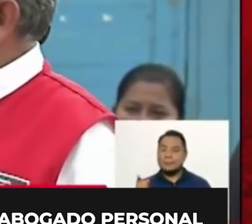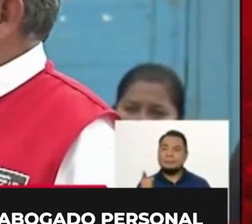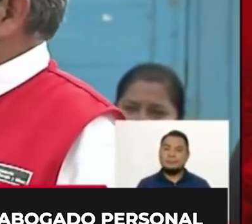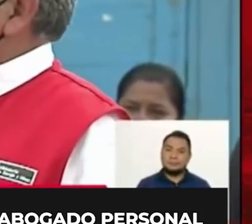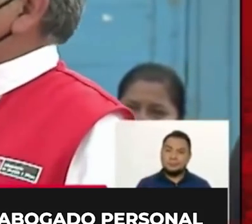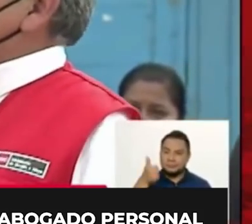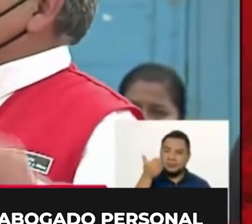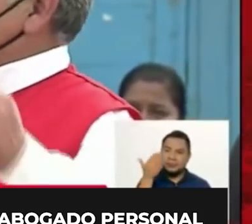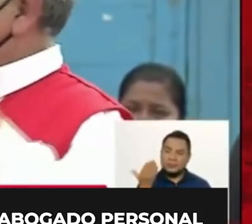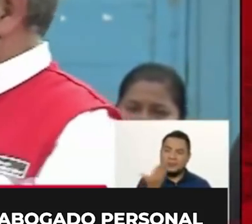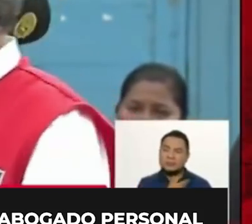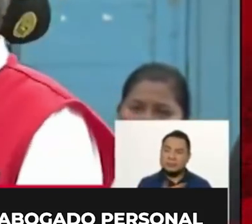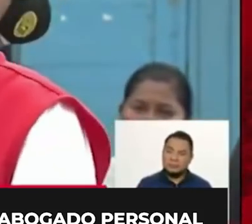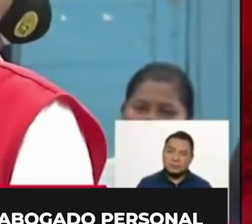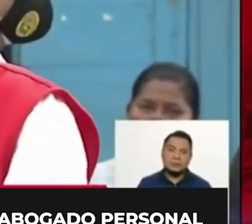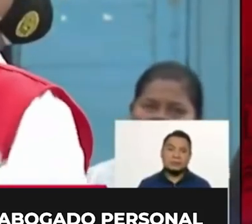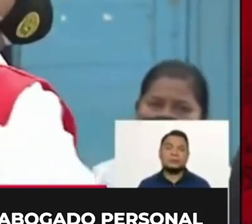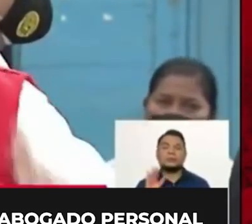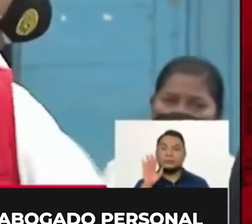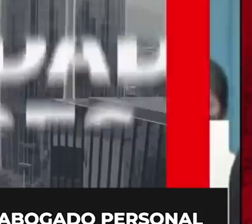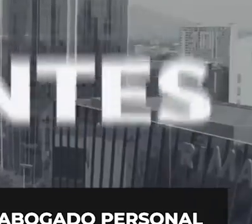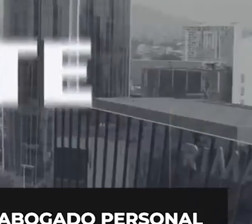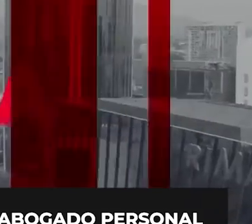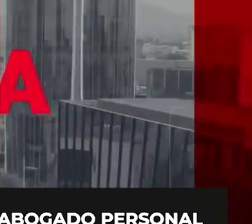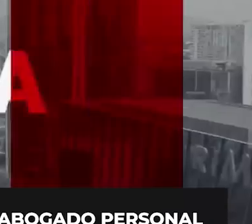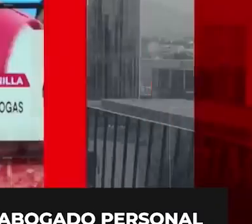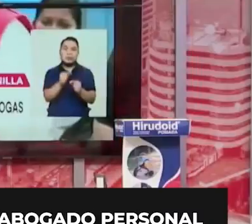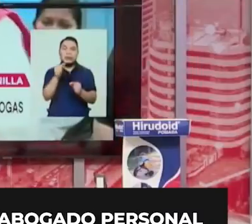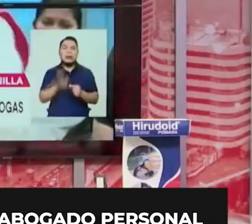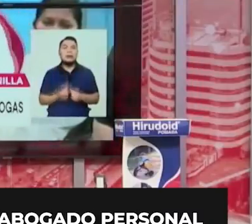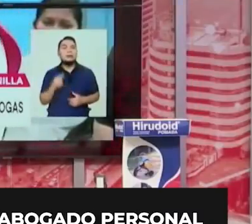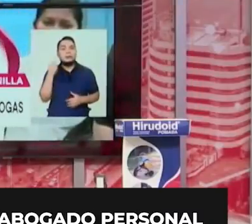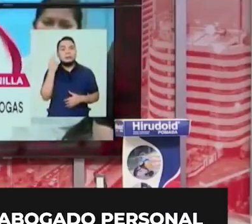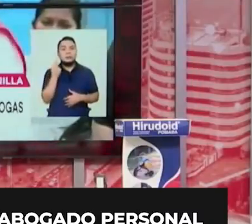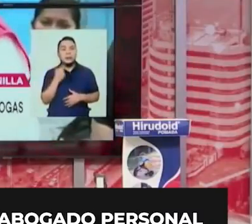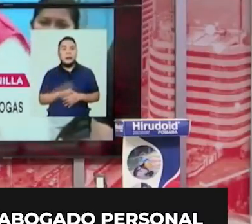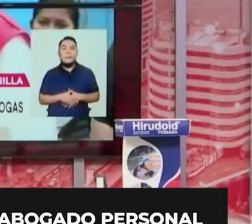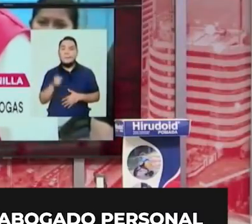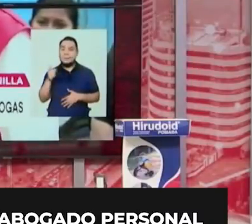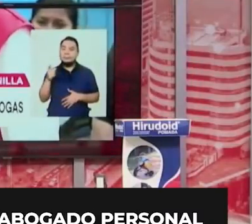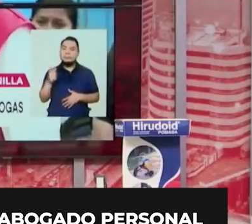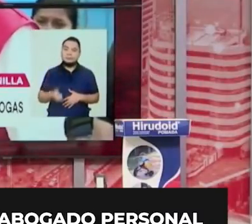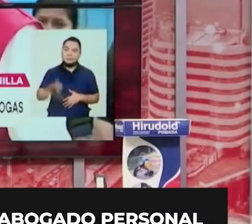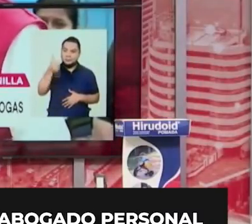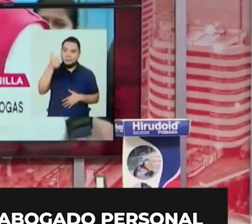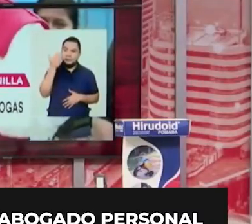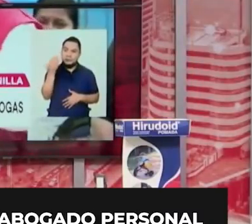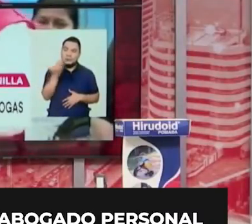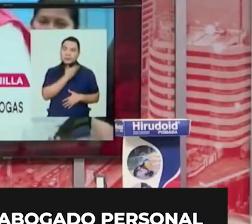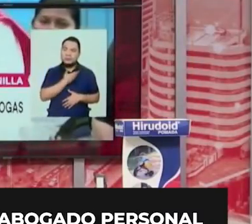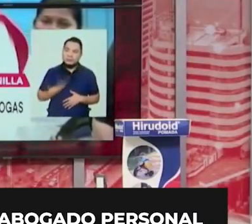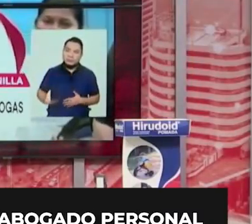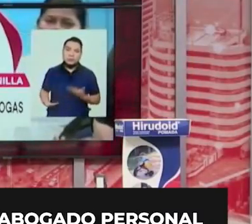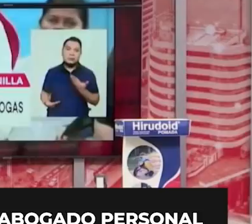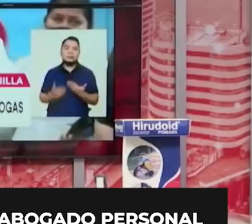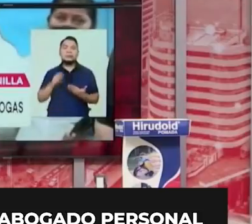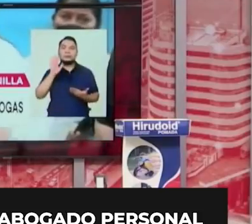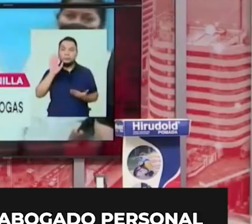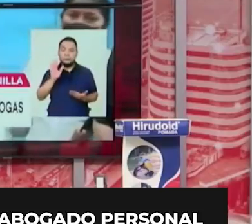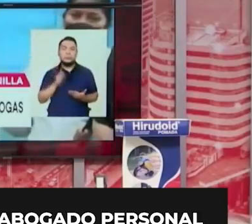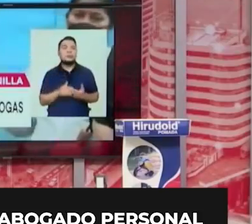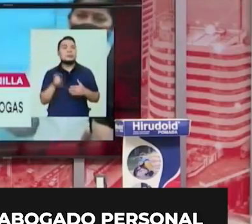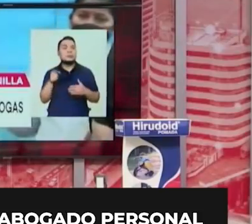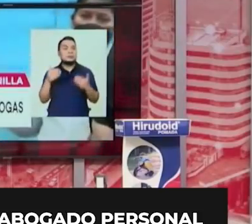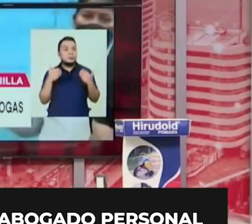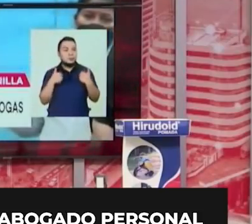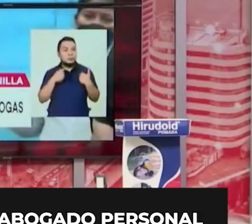presidente, usted cada día... A ver, el gas natural vehicular es el que se usa para los